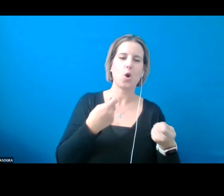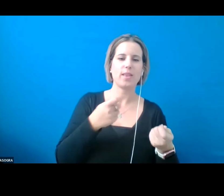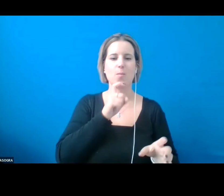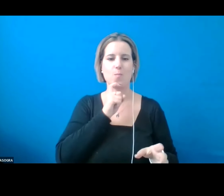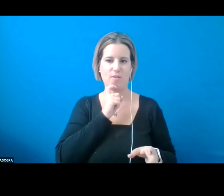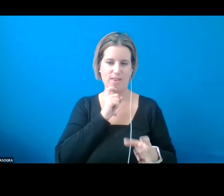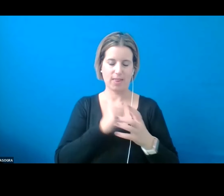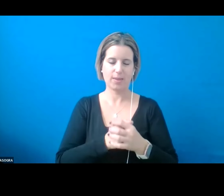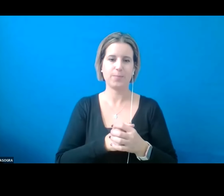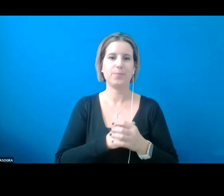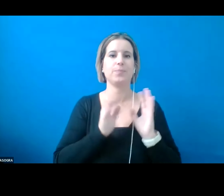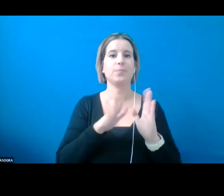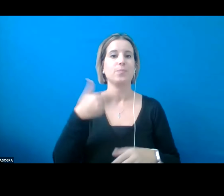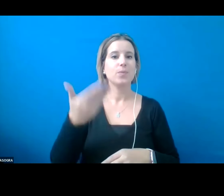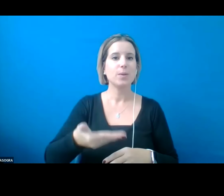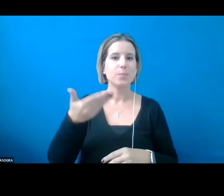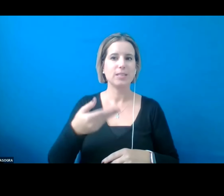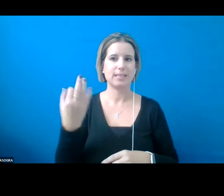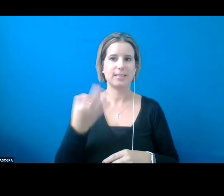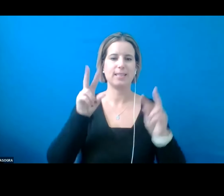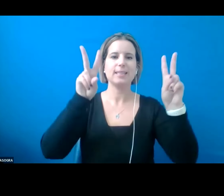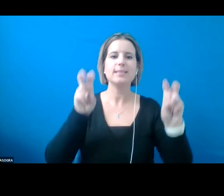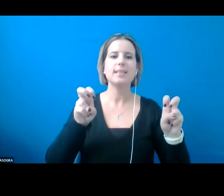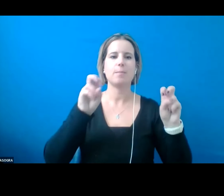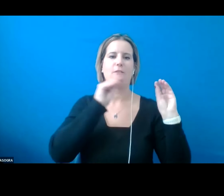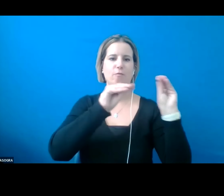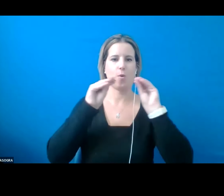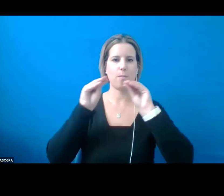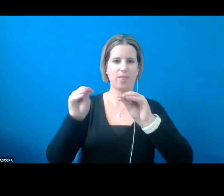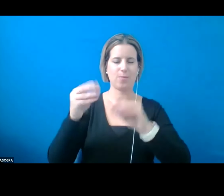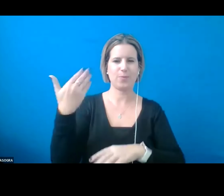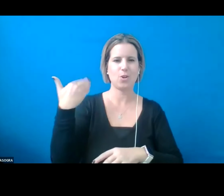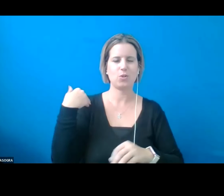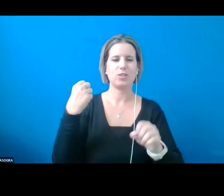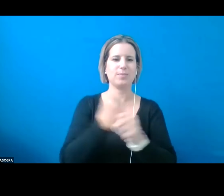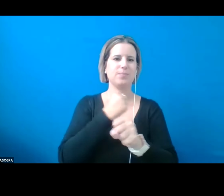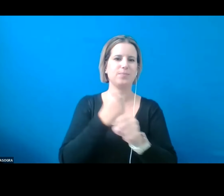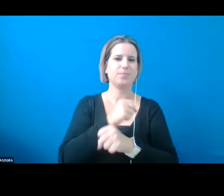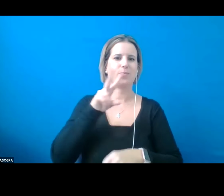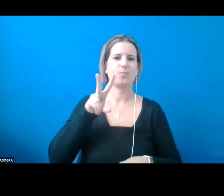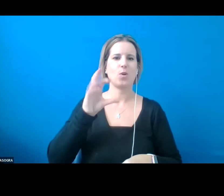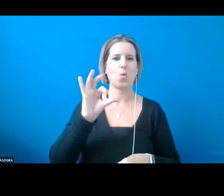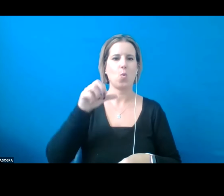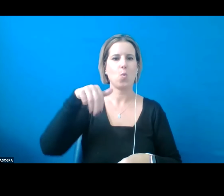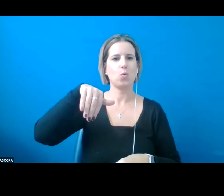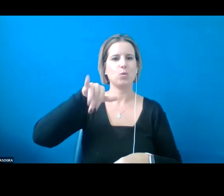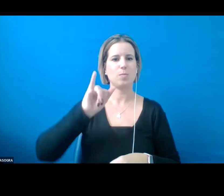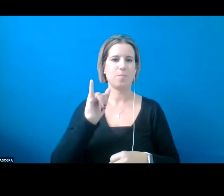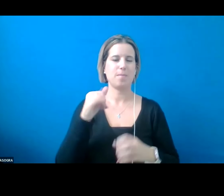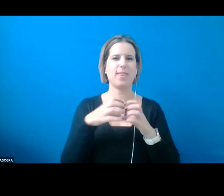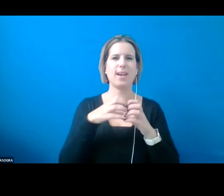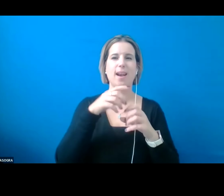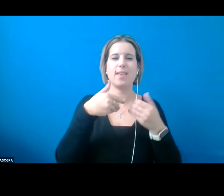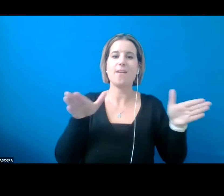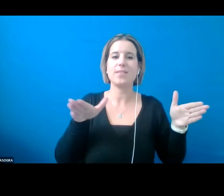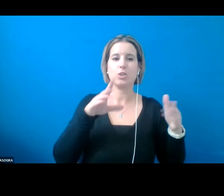algo importante también es el tema de la formación nosotros llevamos trabajando la USMI aquí de Granada está abierta desde el 86